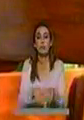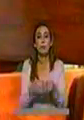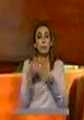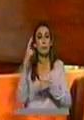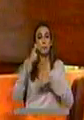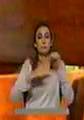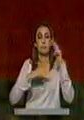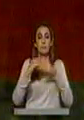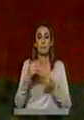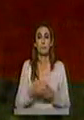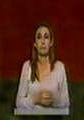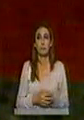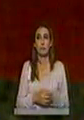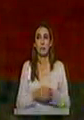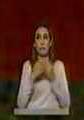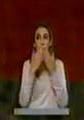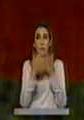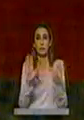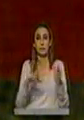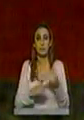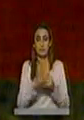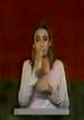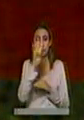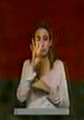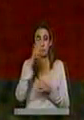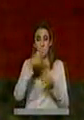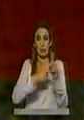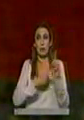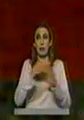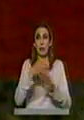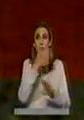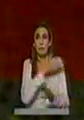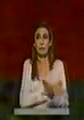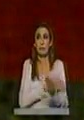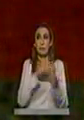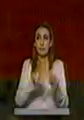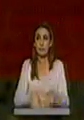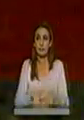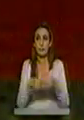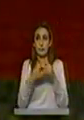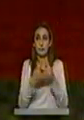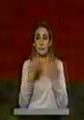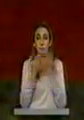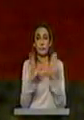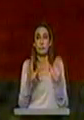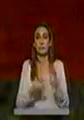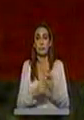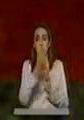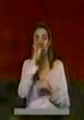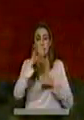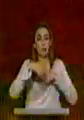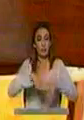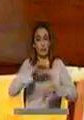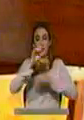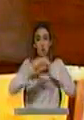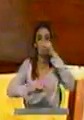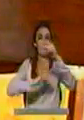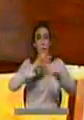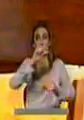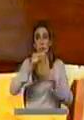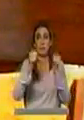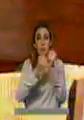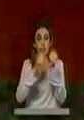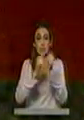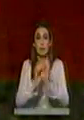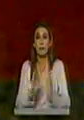medio? Sí, inauguramos hace 4 meses el Ibis de Quito, así que está nuevito todavía. Claro que sí. Así que vamos a seguir viendo. Es muy cerca del edificio de medios